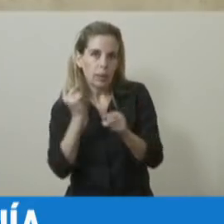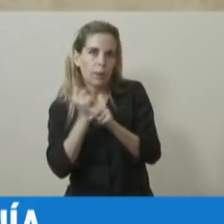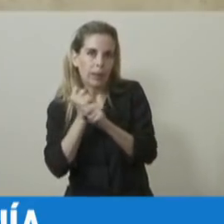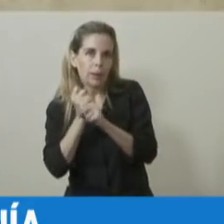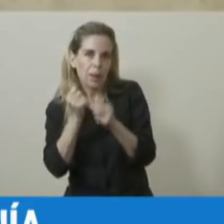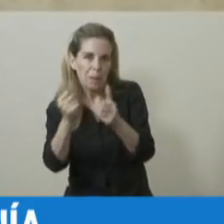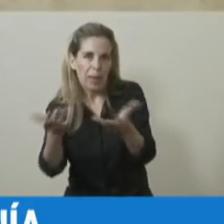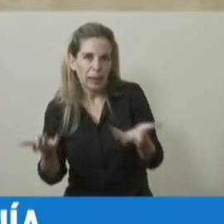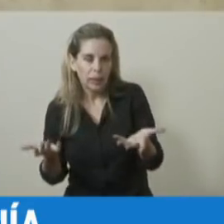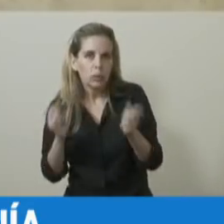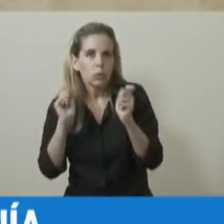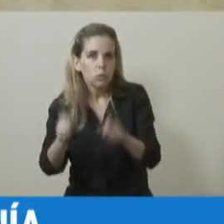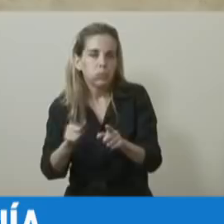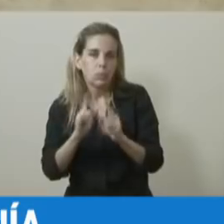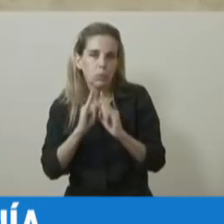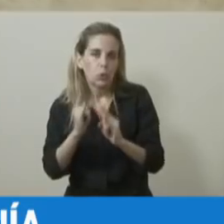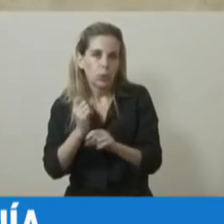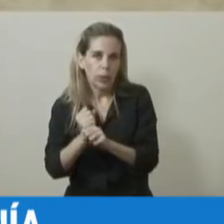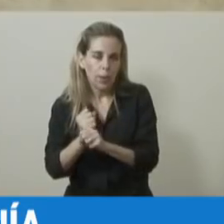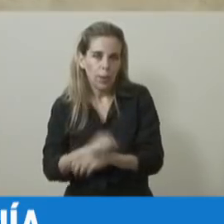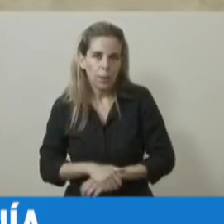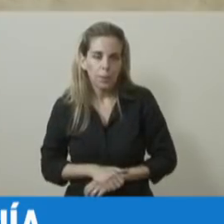es necesario que lo hagamos.